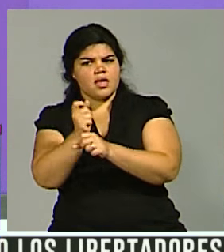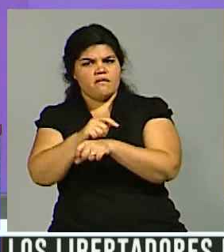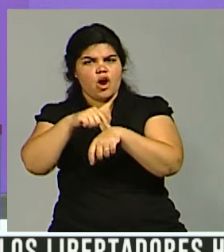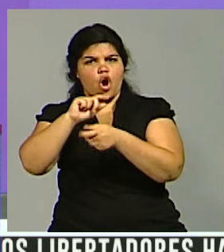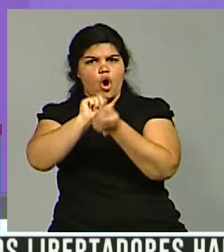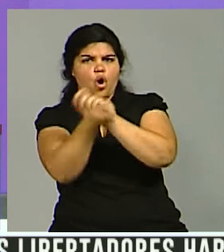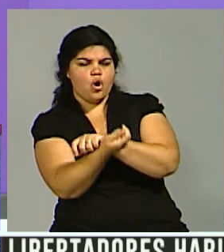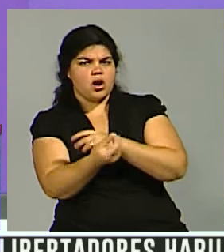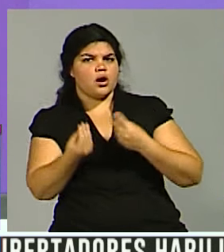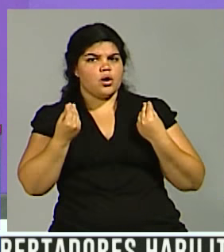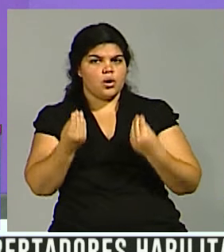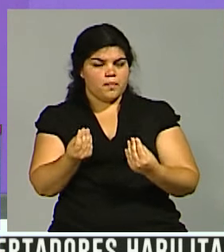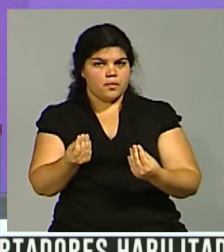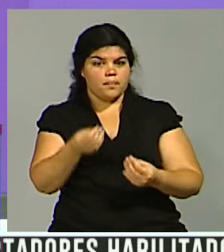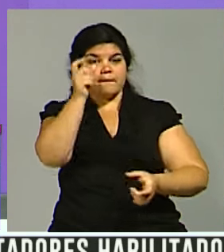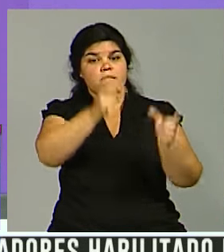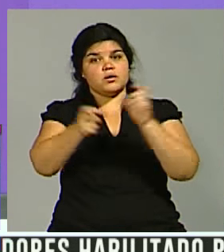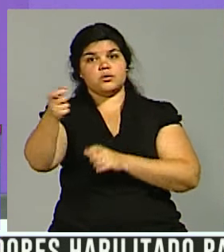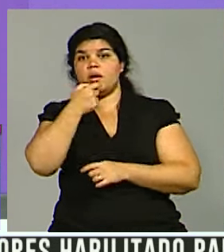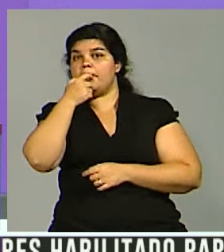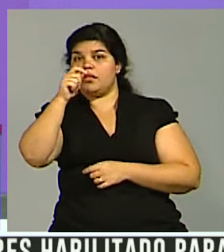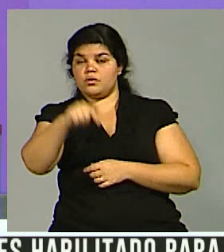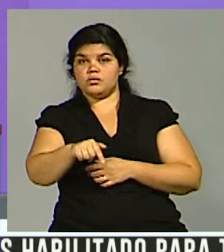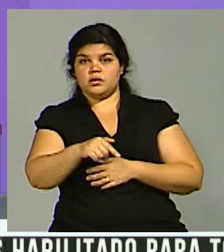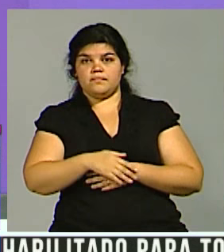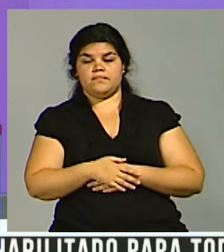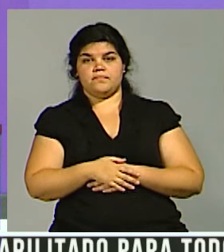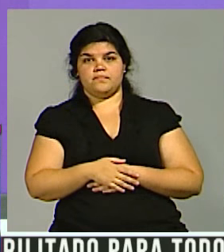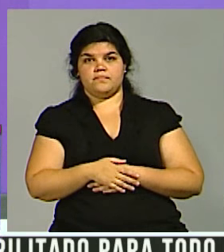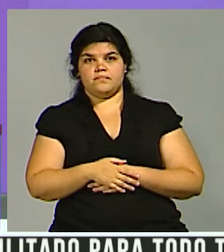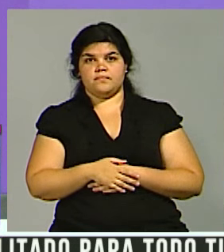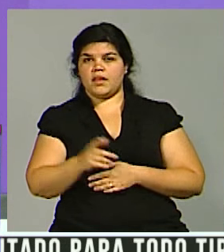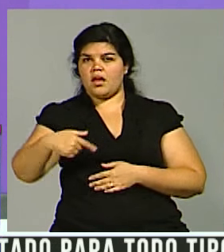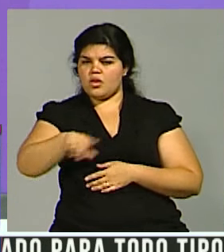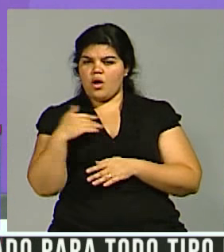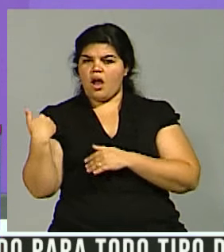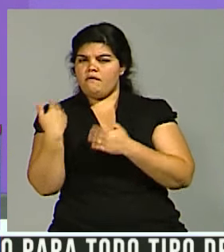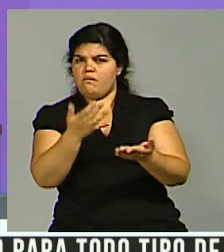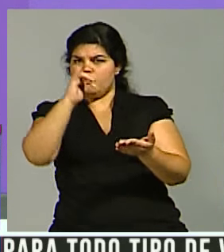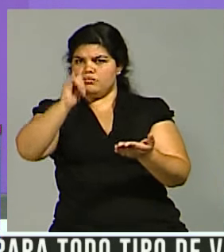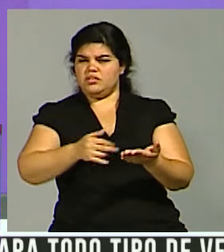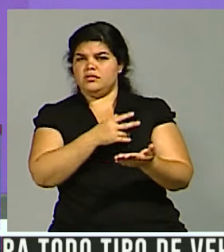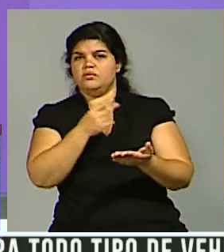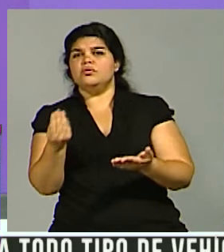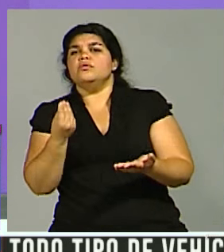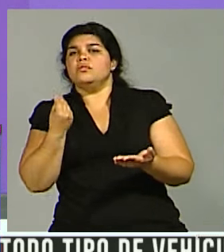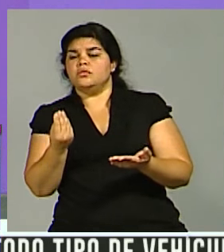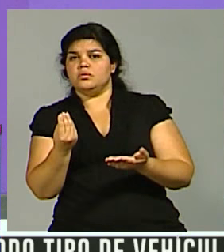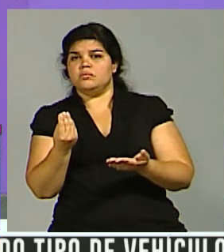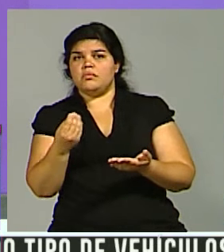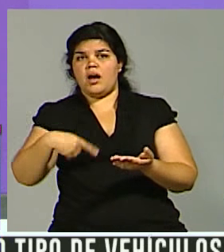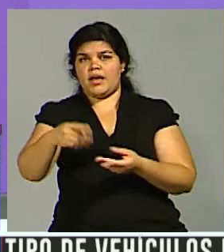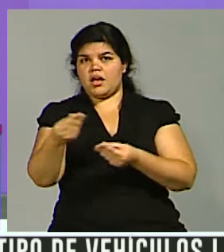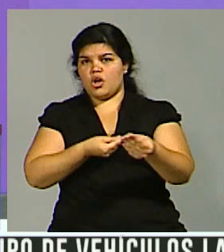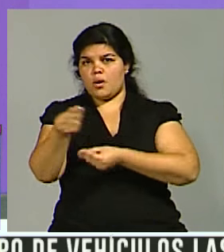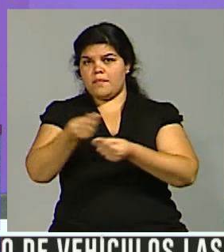qué manera? Y si los mendocinos realmente les va a terminar siendo beneficioso un cambio de horario en cuanto al comercio